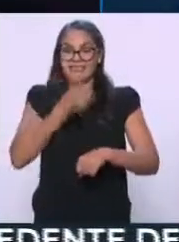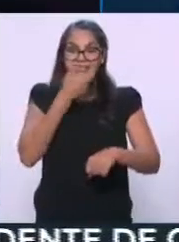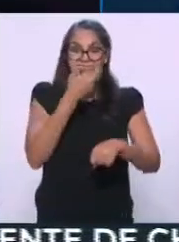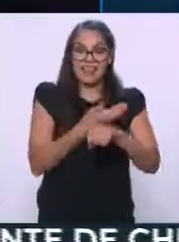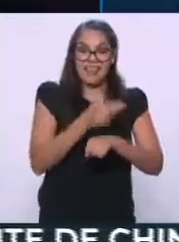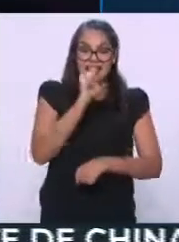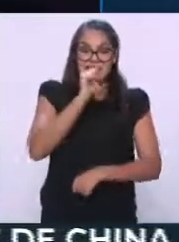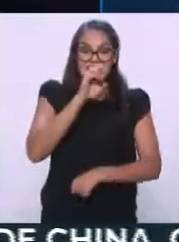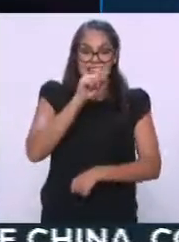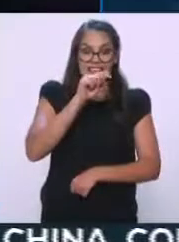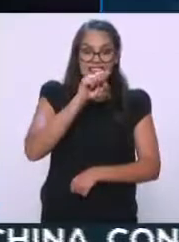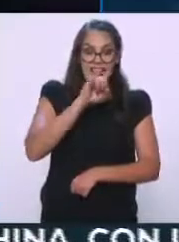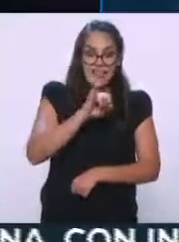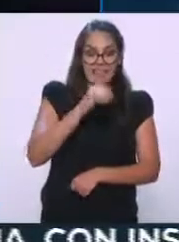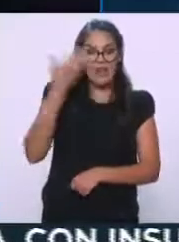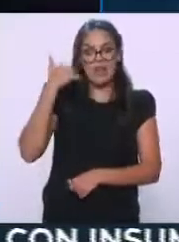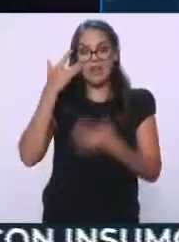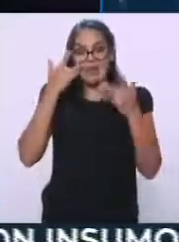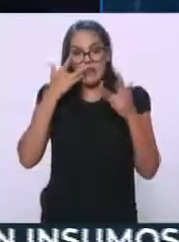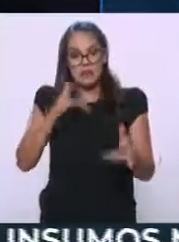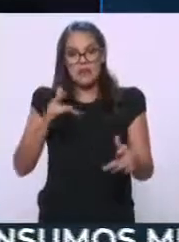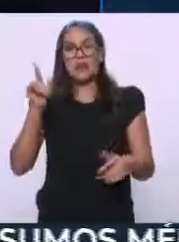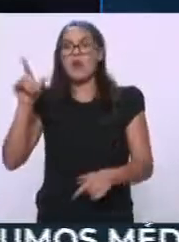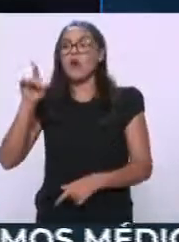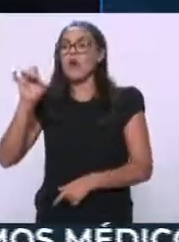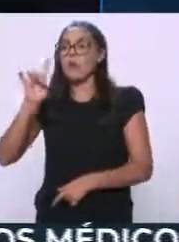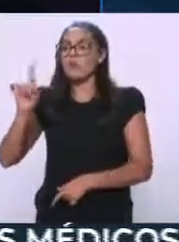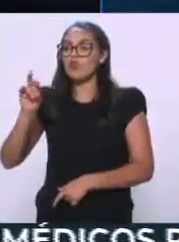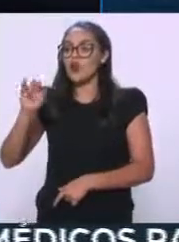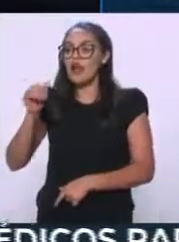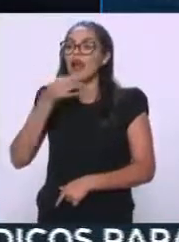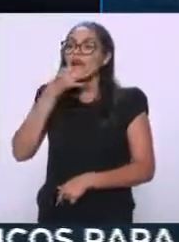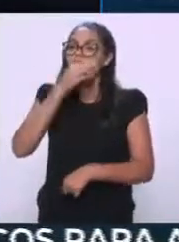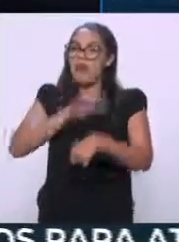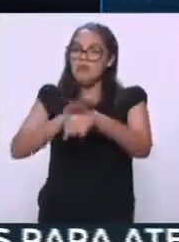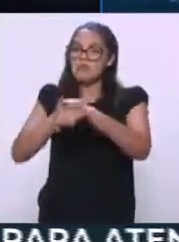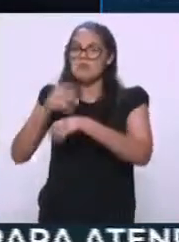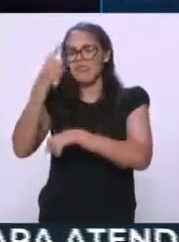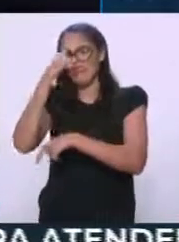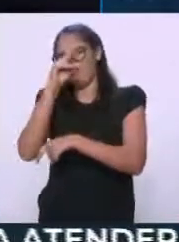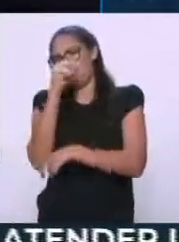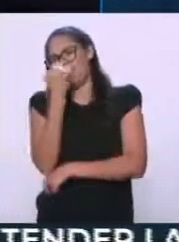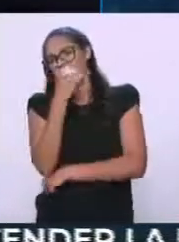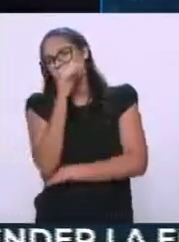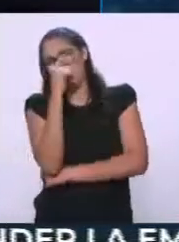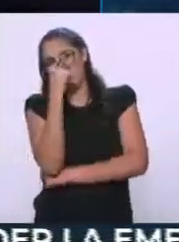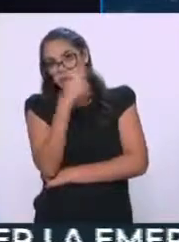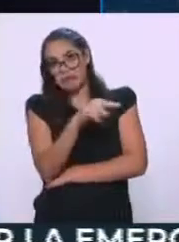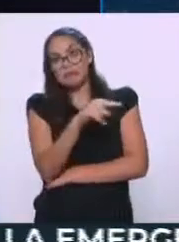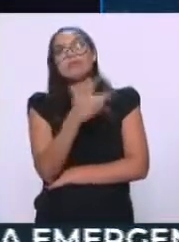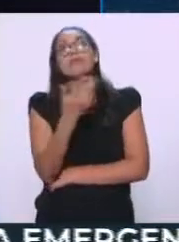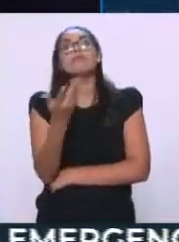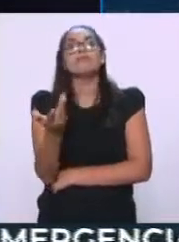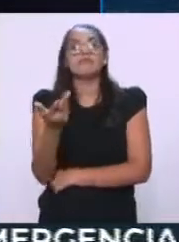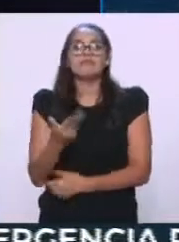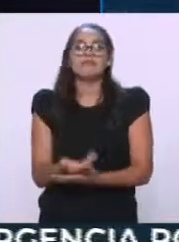El periodista Joaquín López Dóriga lo tuiteó, muchos no le creyeron. Y finalmente, bueno, pues 1 de 3, ¿no, Alberto? Ahora